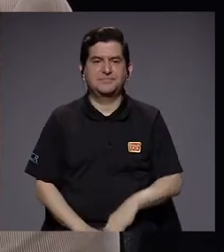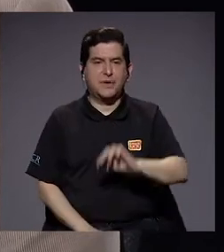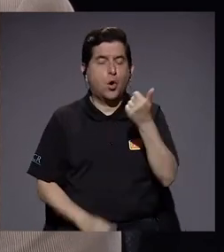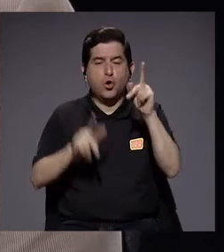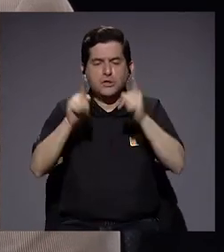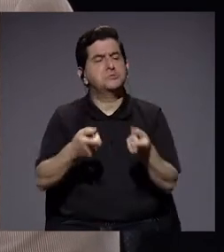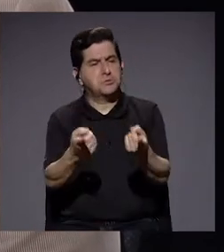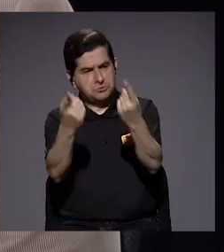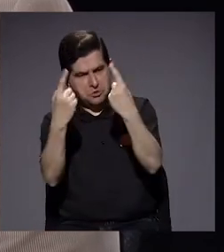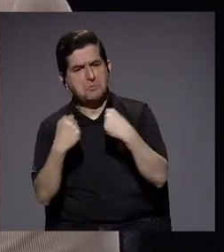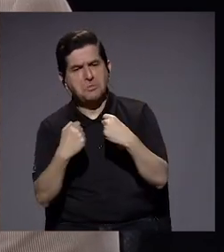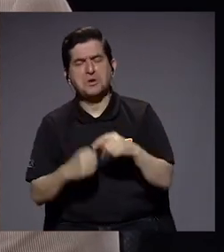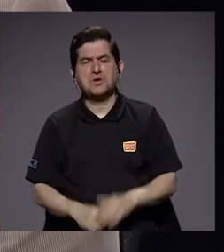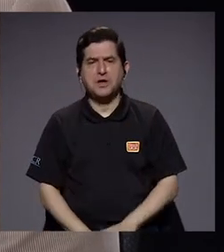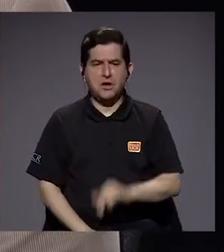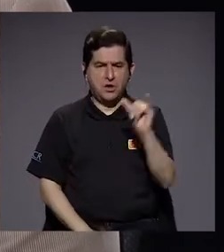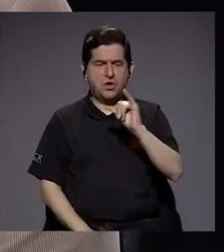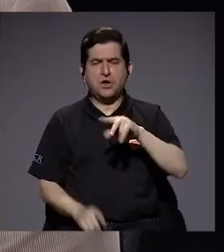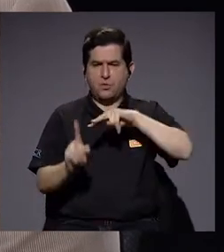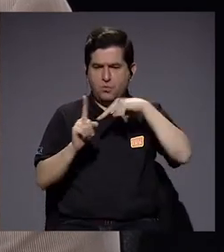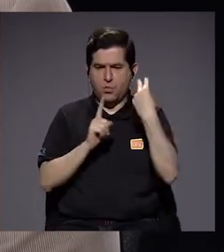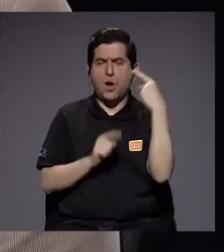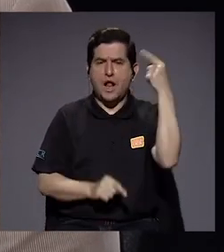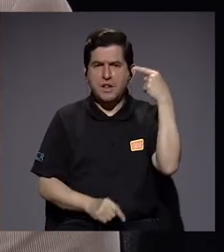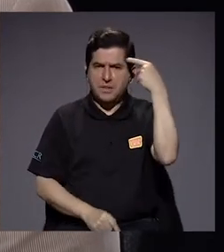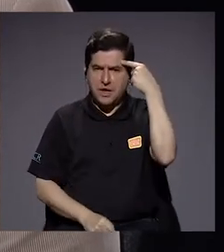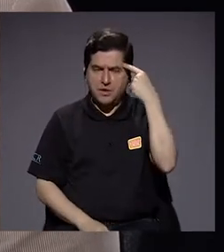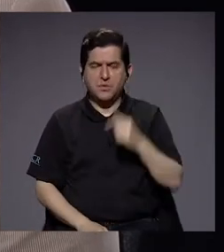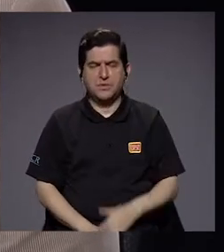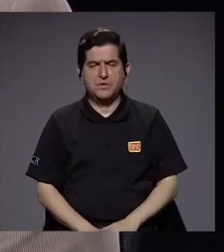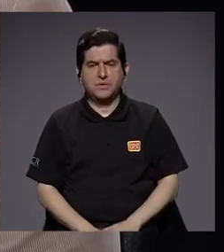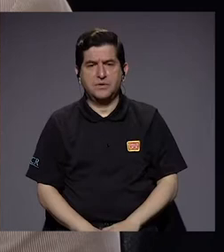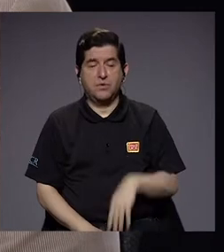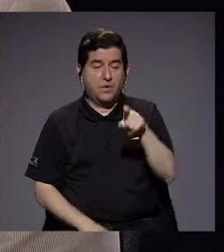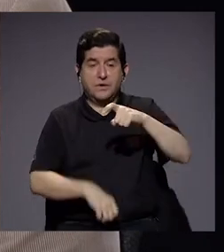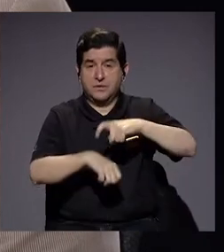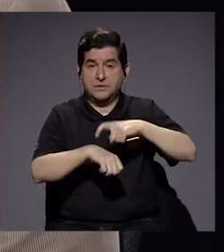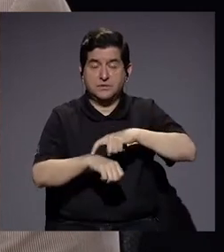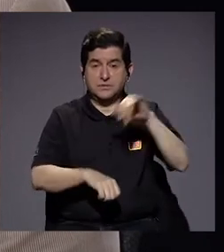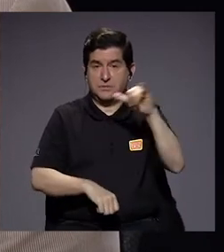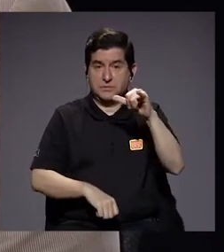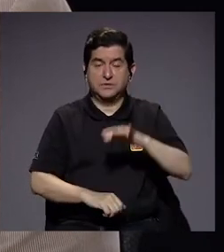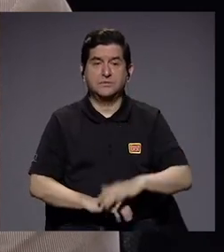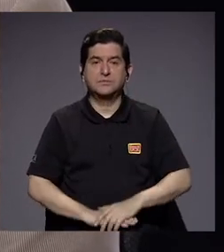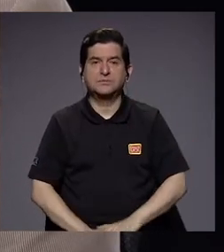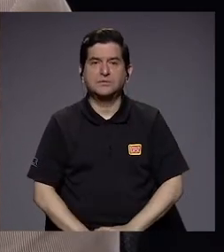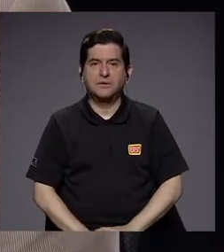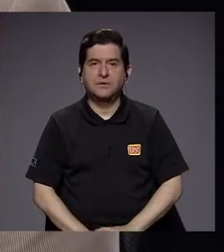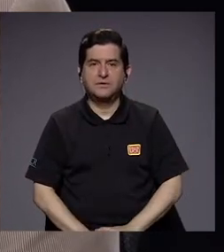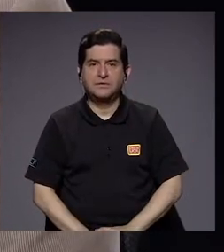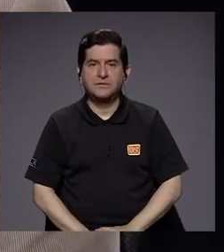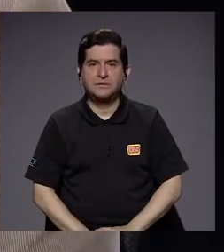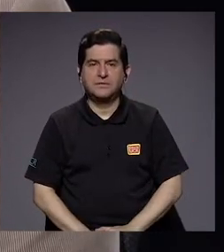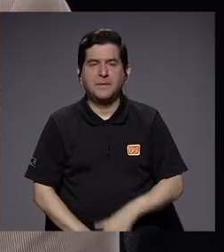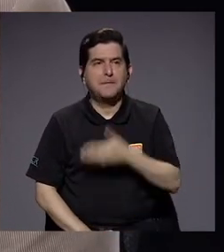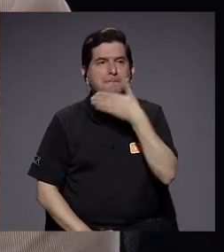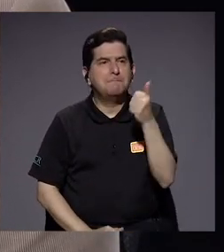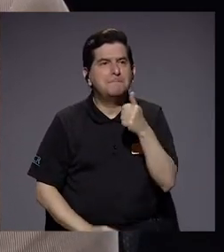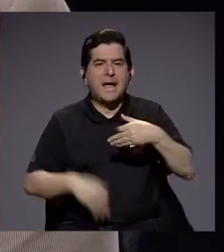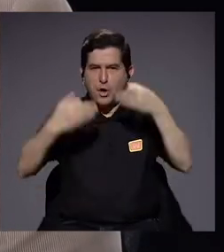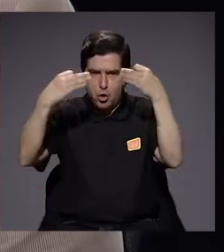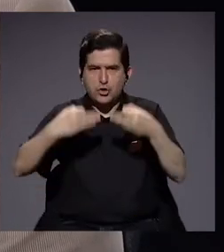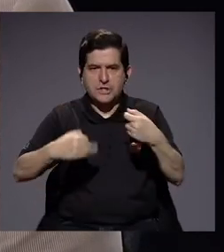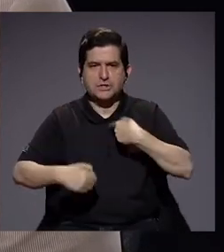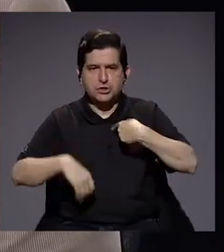otras personas vinieran y que tuvieran la misma visión del gobierno y fue entonces también, digo, pues la mejor